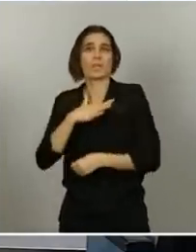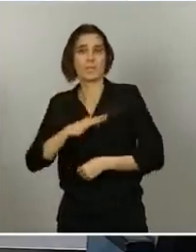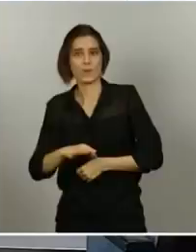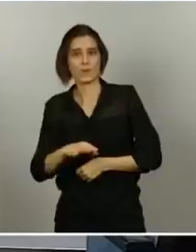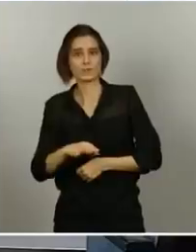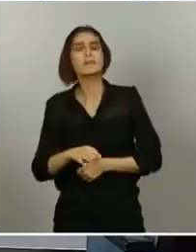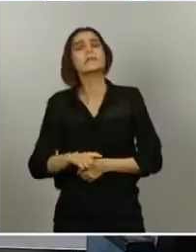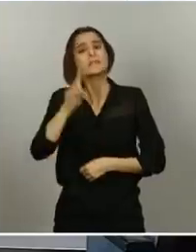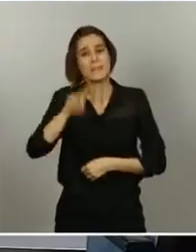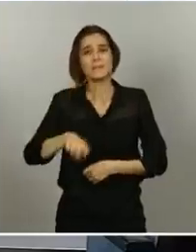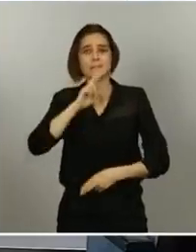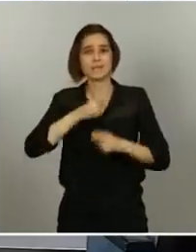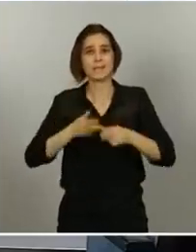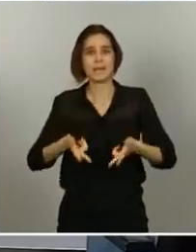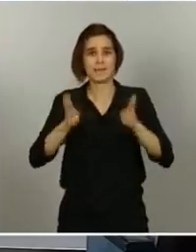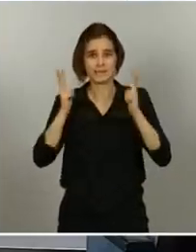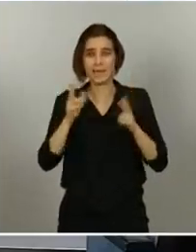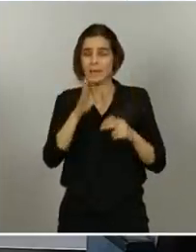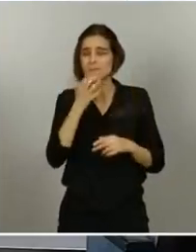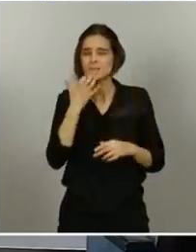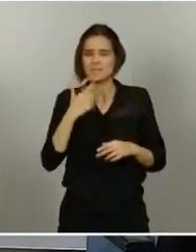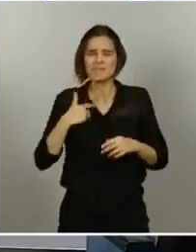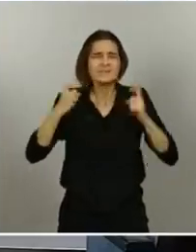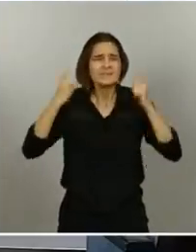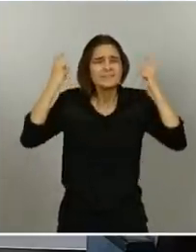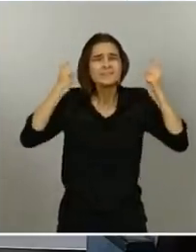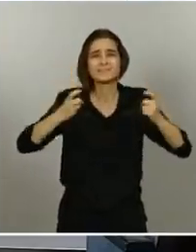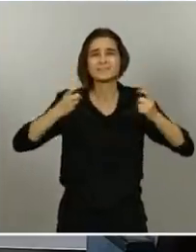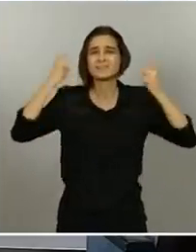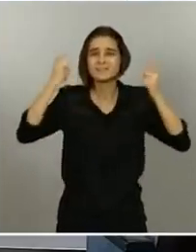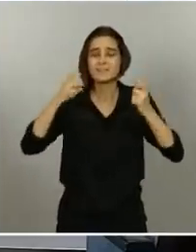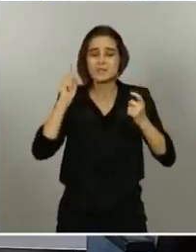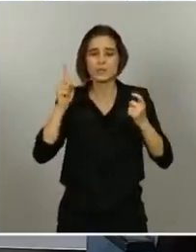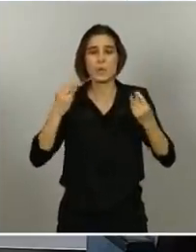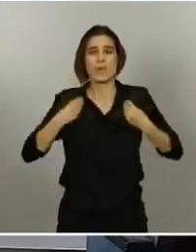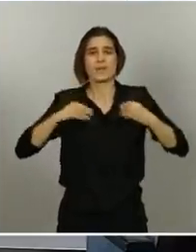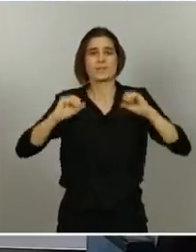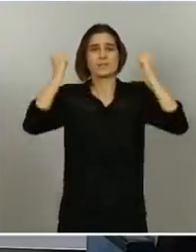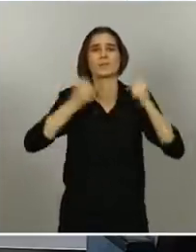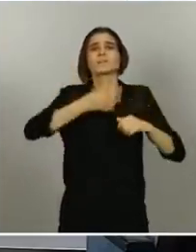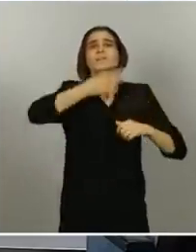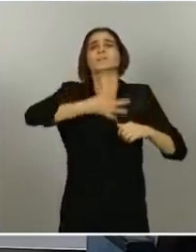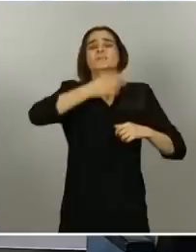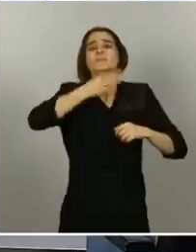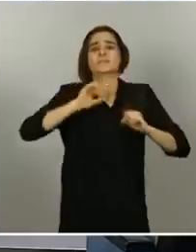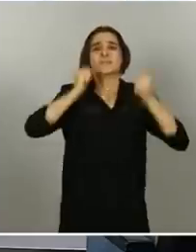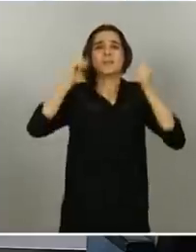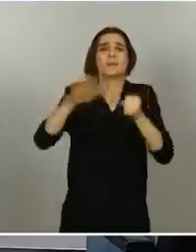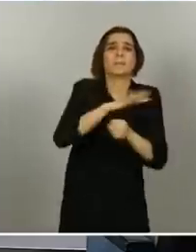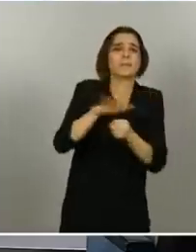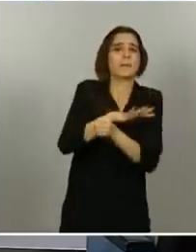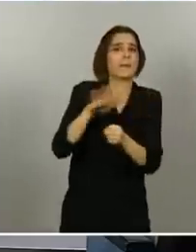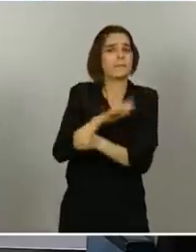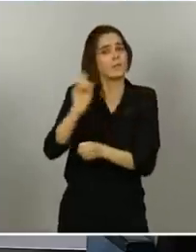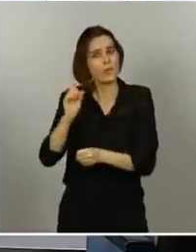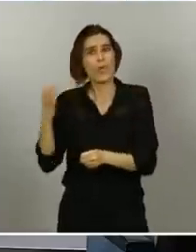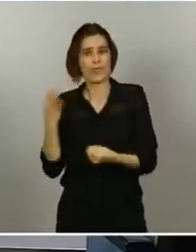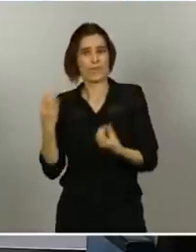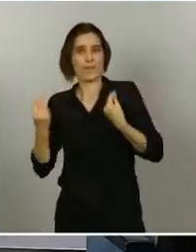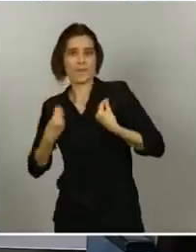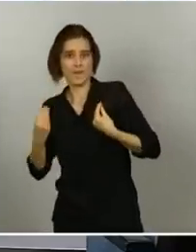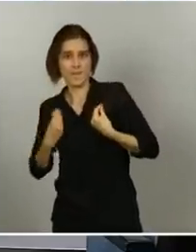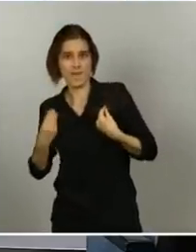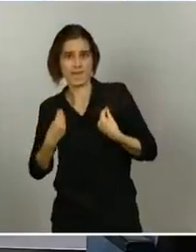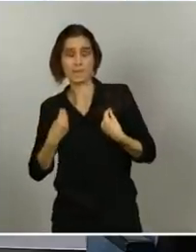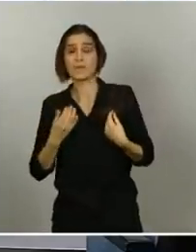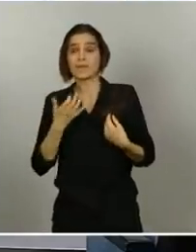toda a súa enerxía simplemente en sobrevivir en lugar de en vivir porque non hai libertad se non se teñen unhas mínimas condiciones de seguridade económica que